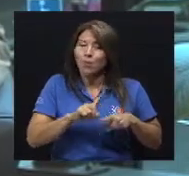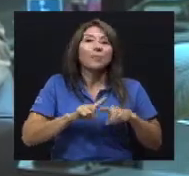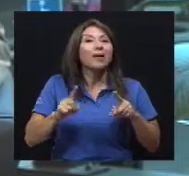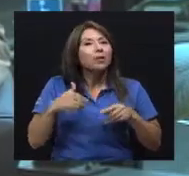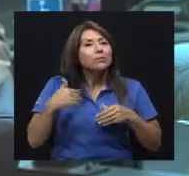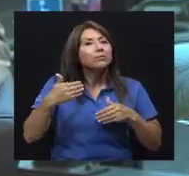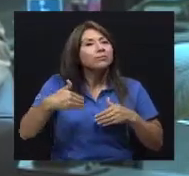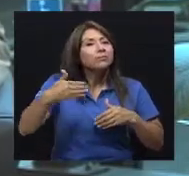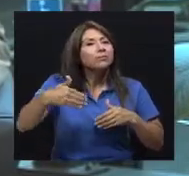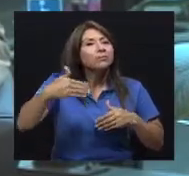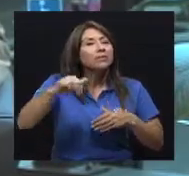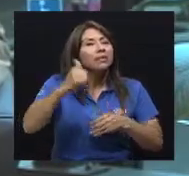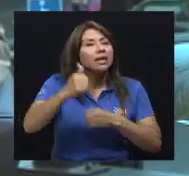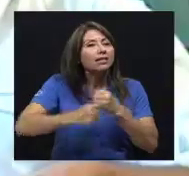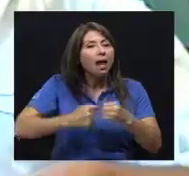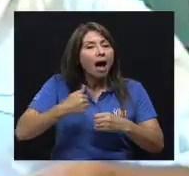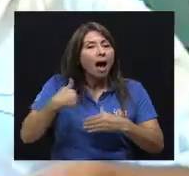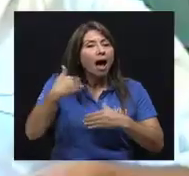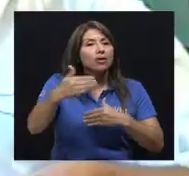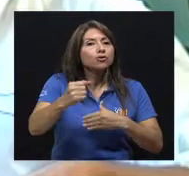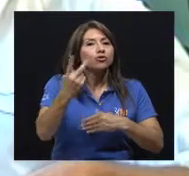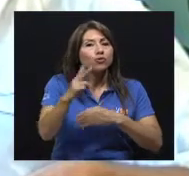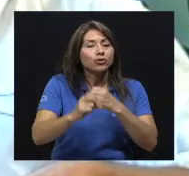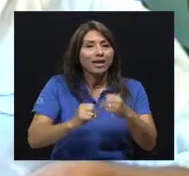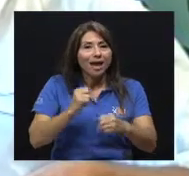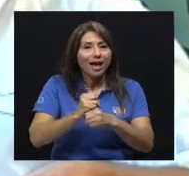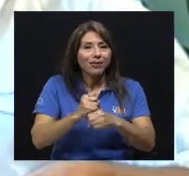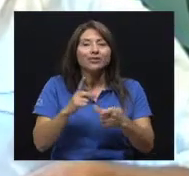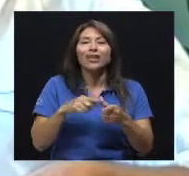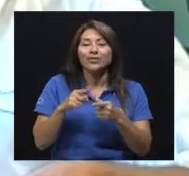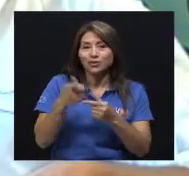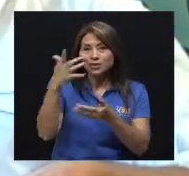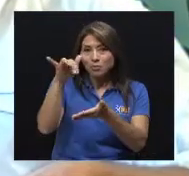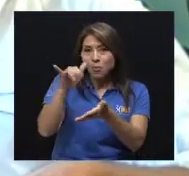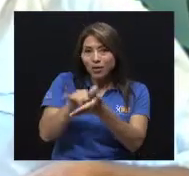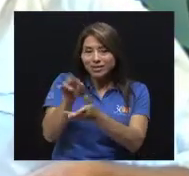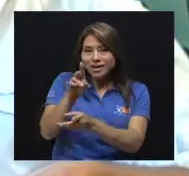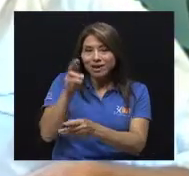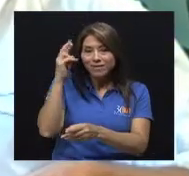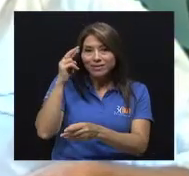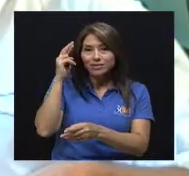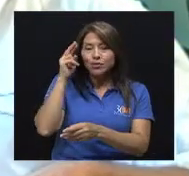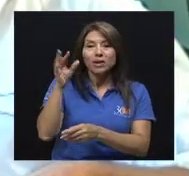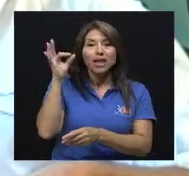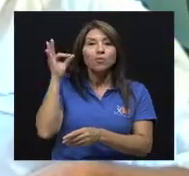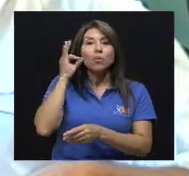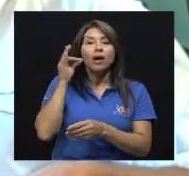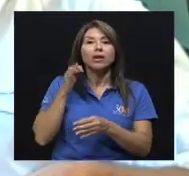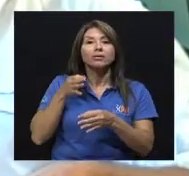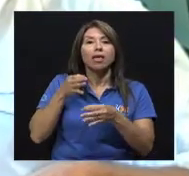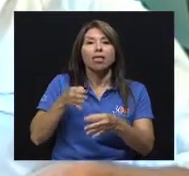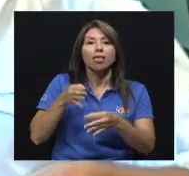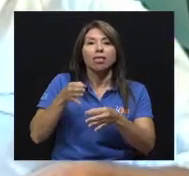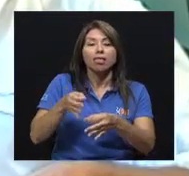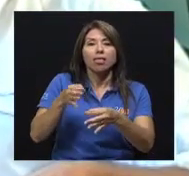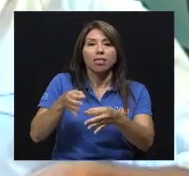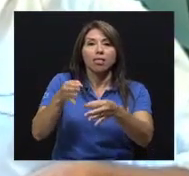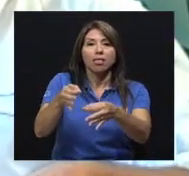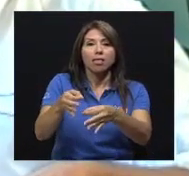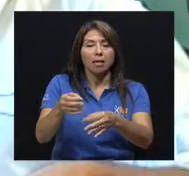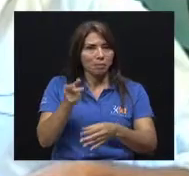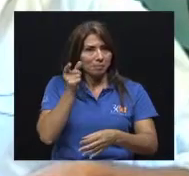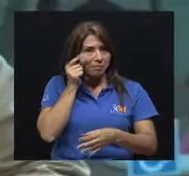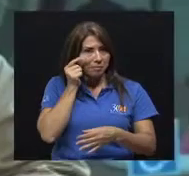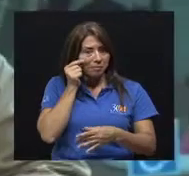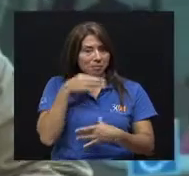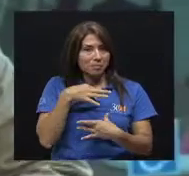12 años. Entonces, por eso las mujeres uno lo empieza a ver más después de los 65 años. Es muy curioso, a los